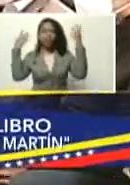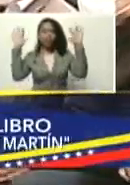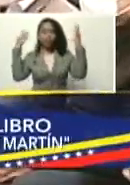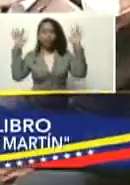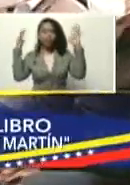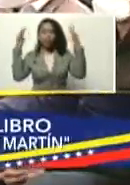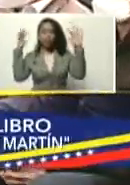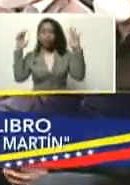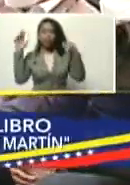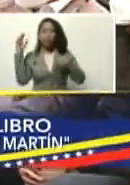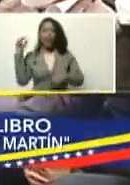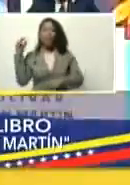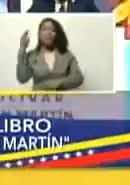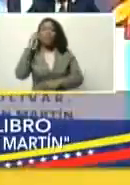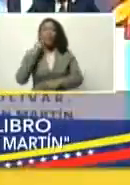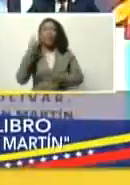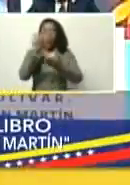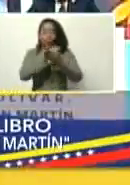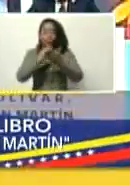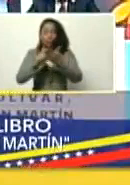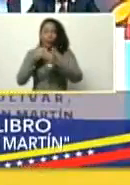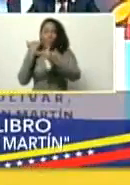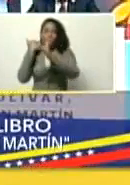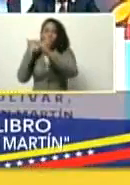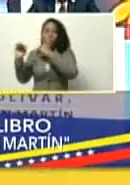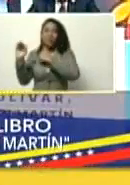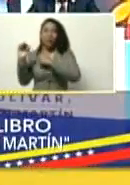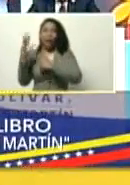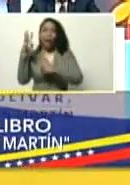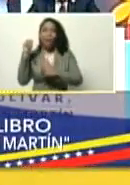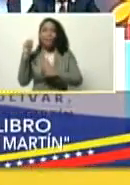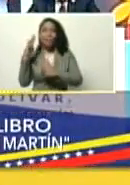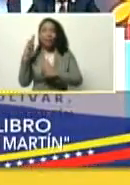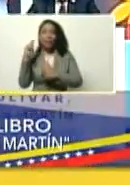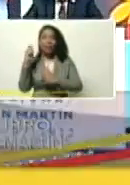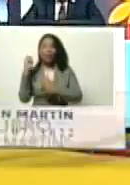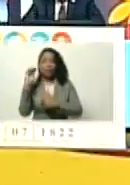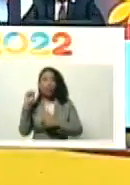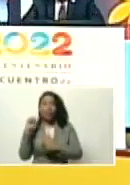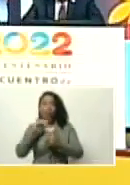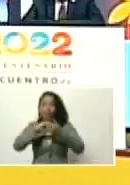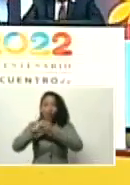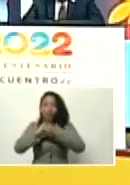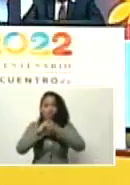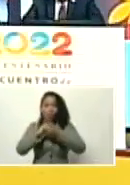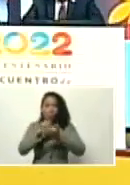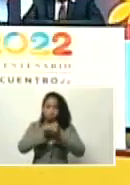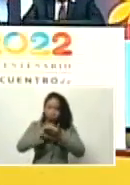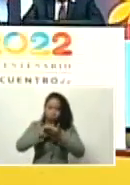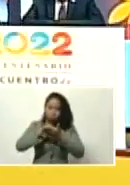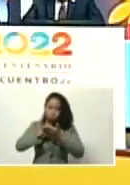Bolívar le escribe a San Martín desde el estado Trujillo, desde Trujillo.